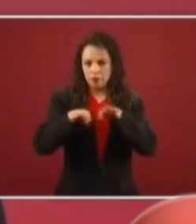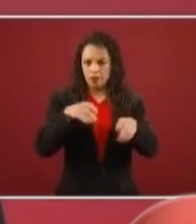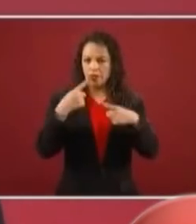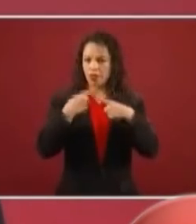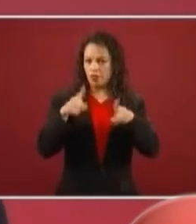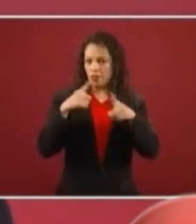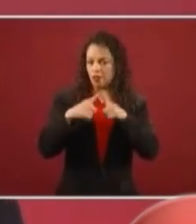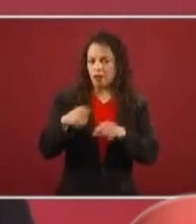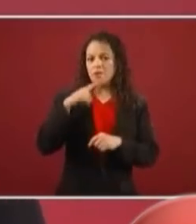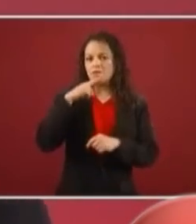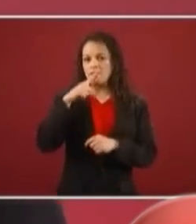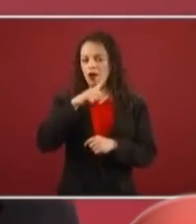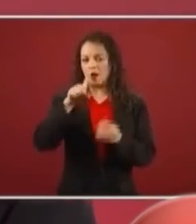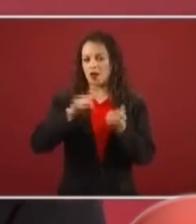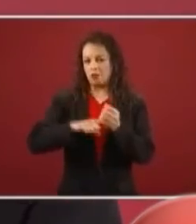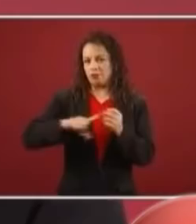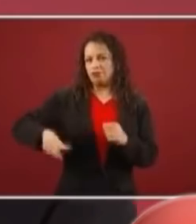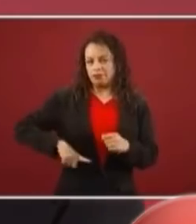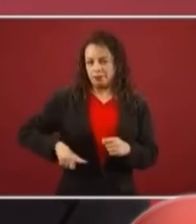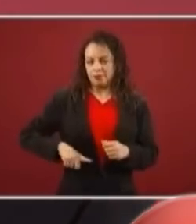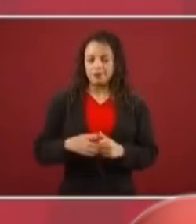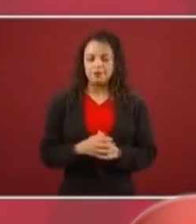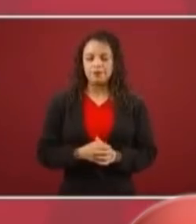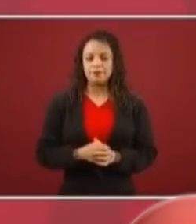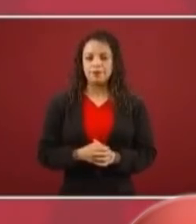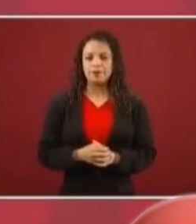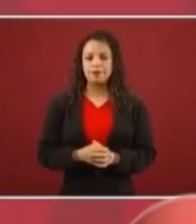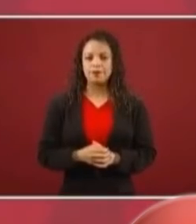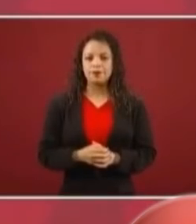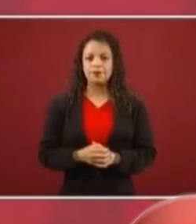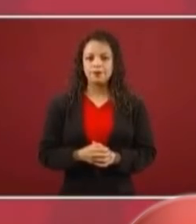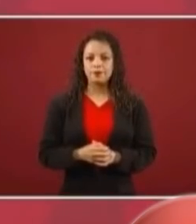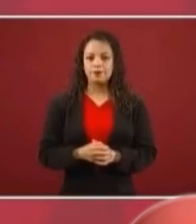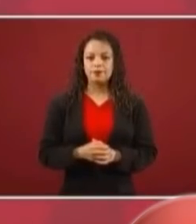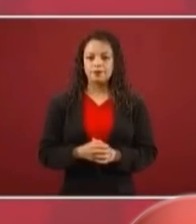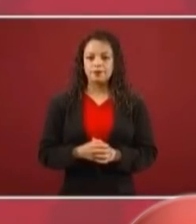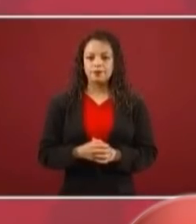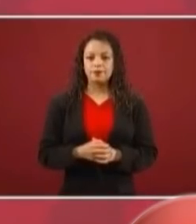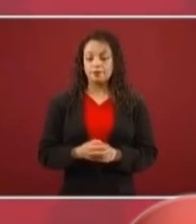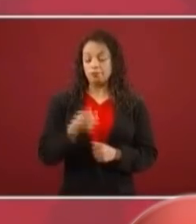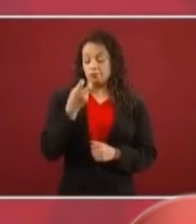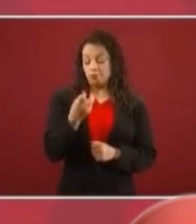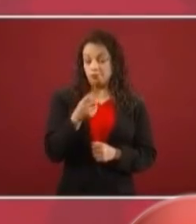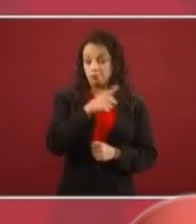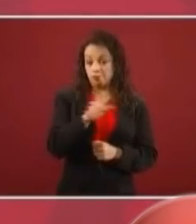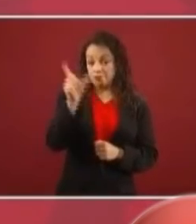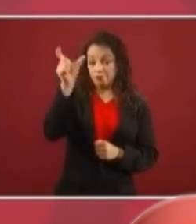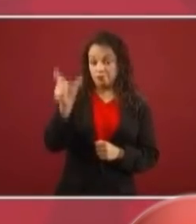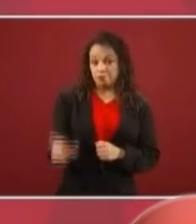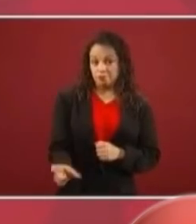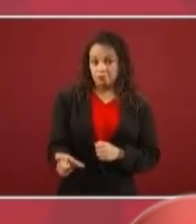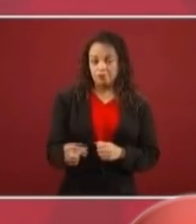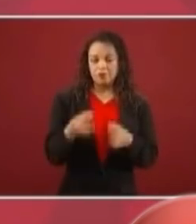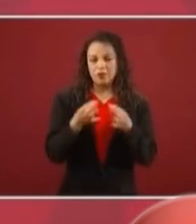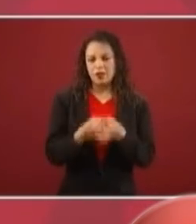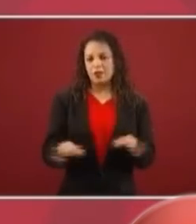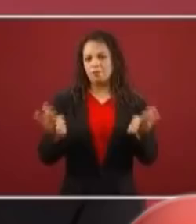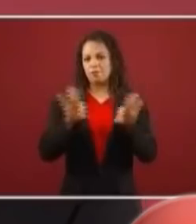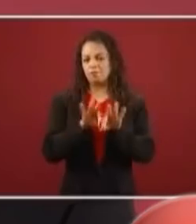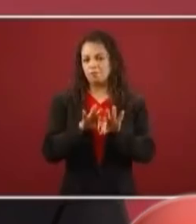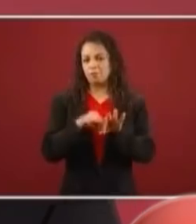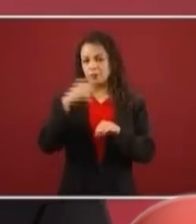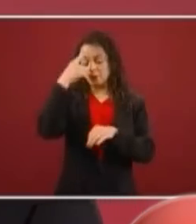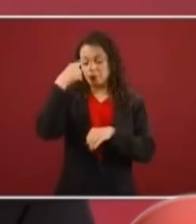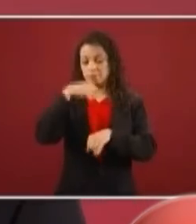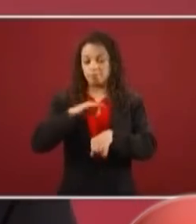sobre todo es una apuesta para establecer un nuevo perfil de defensores públicos, que los